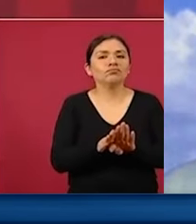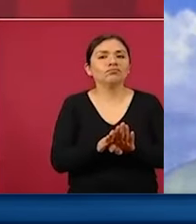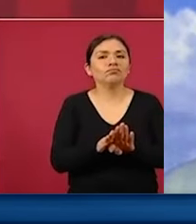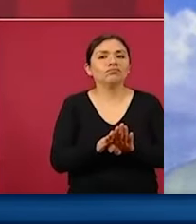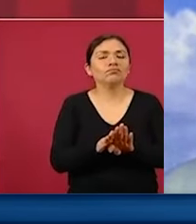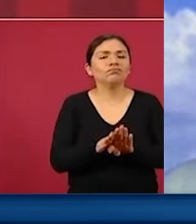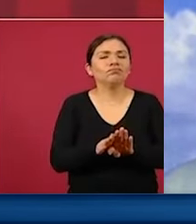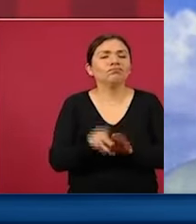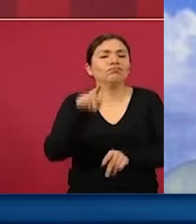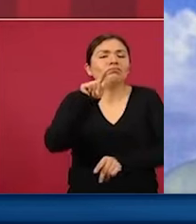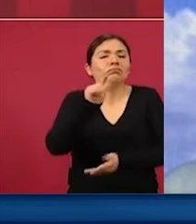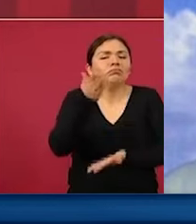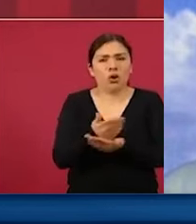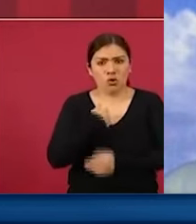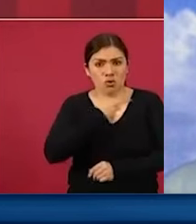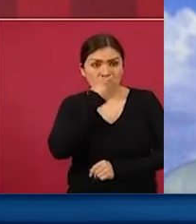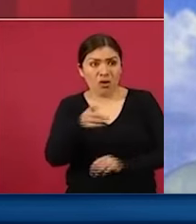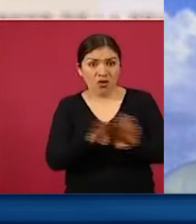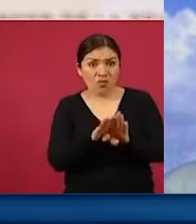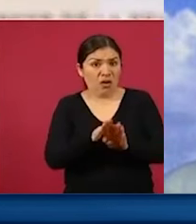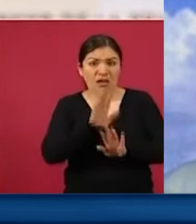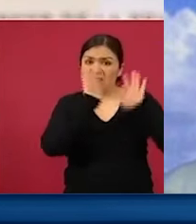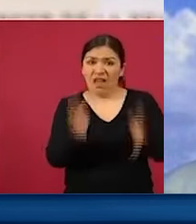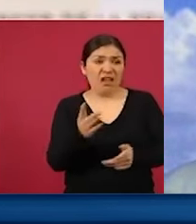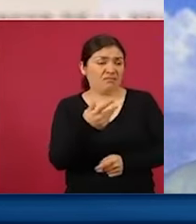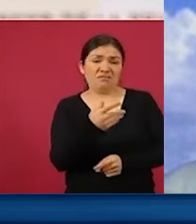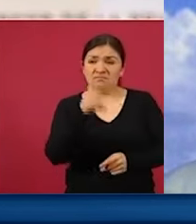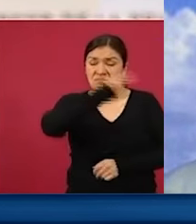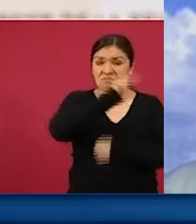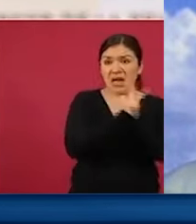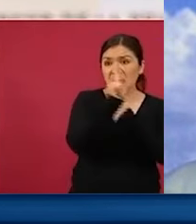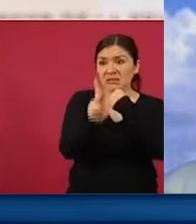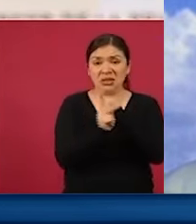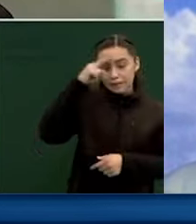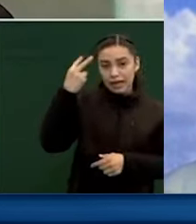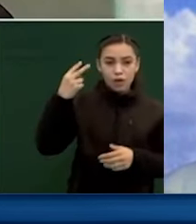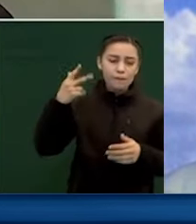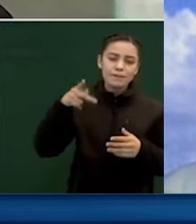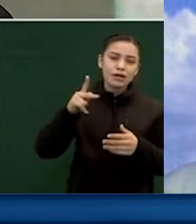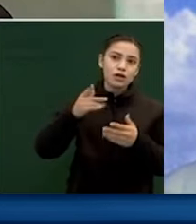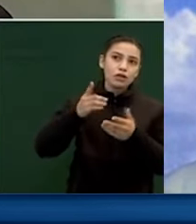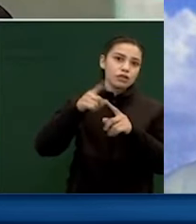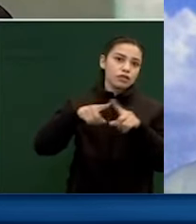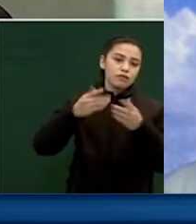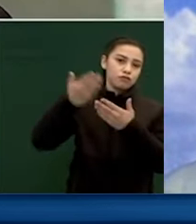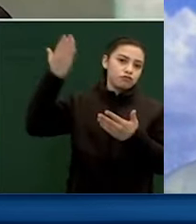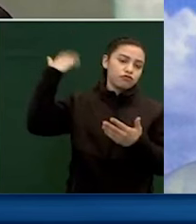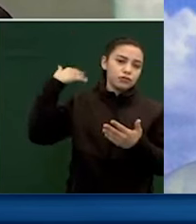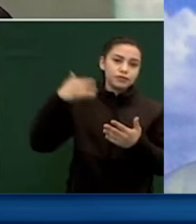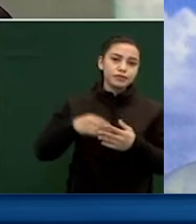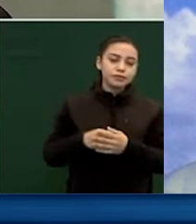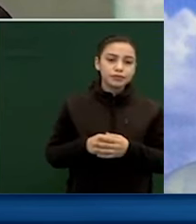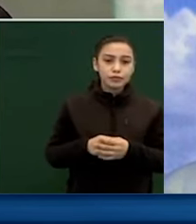Pero esto es tomado como pretexto. La reforma no busca mejorar la justicia. Lo que se utiliza es